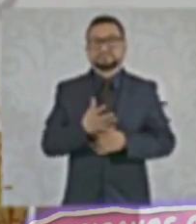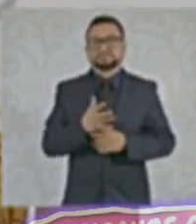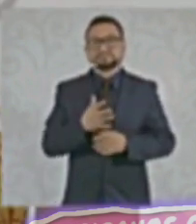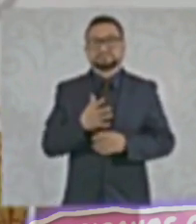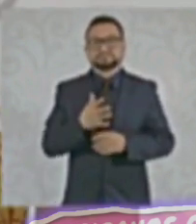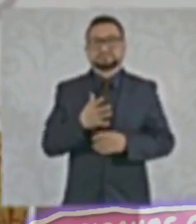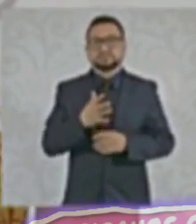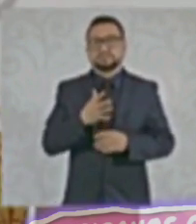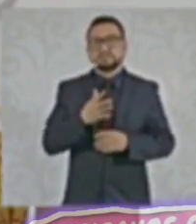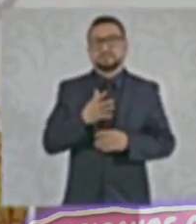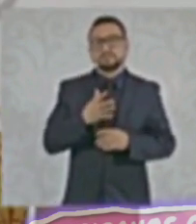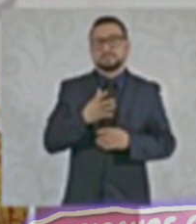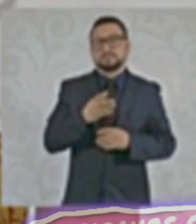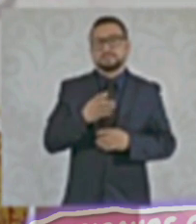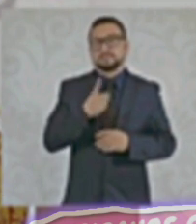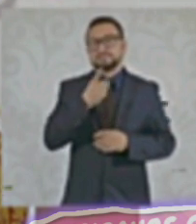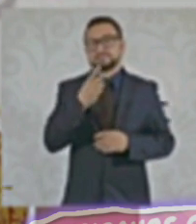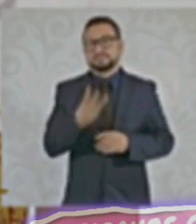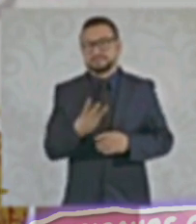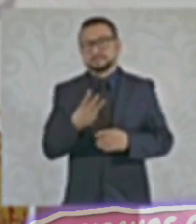pues yo creo una tercera parte